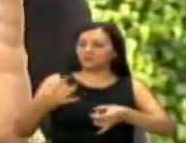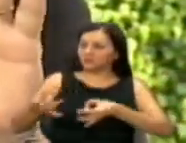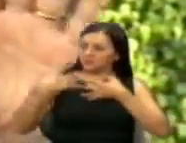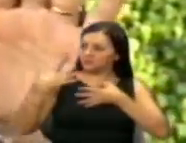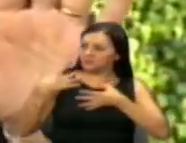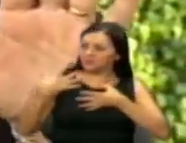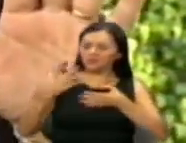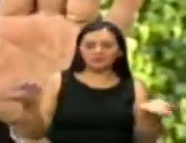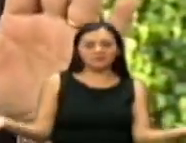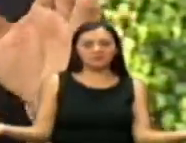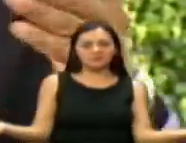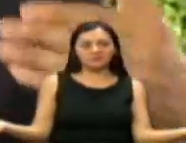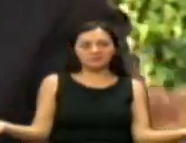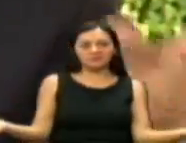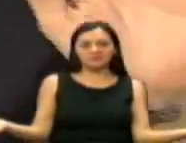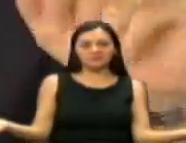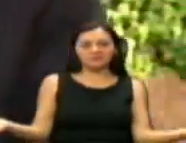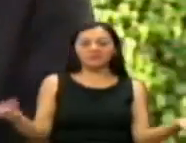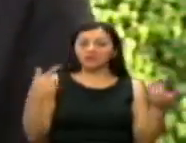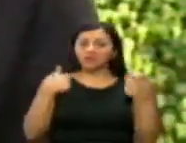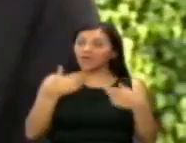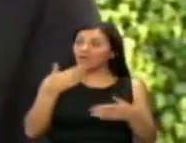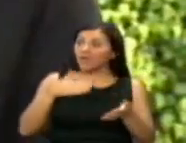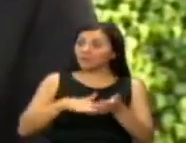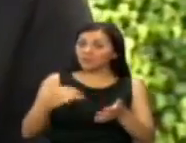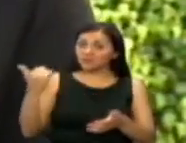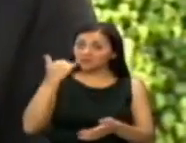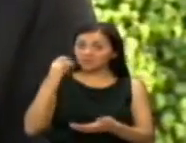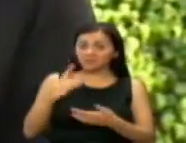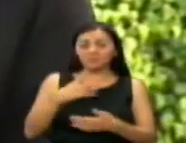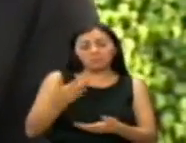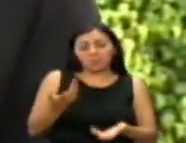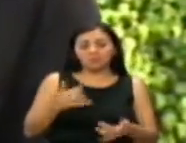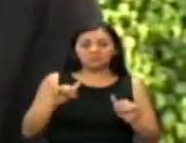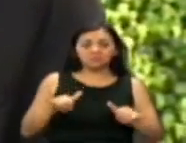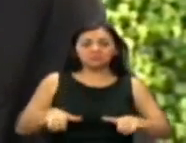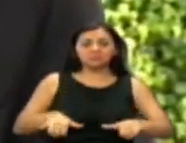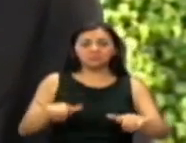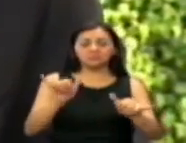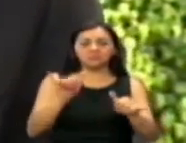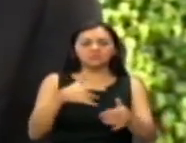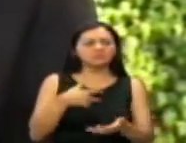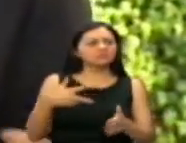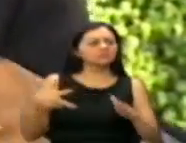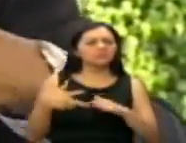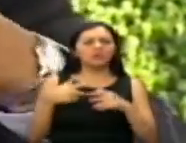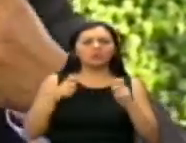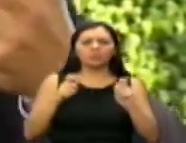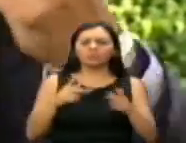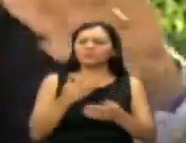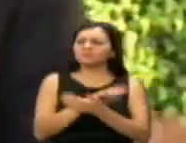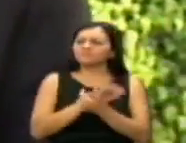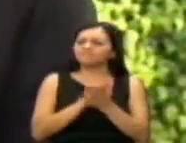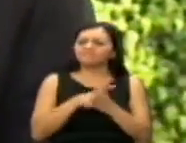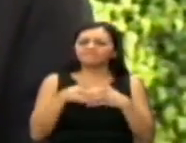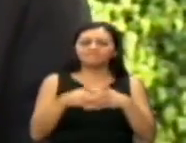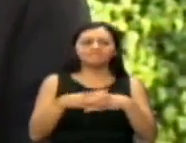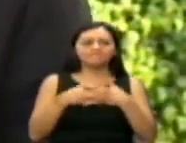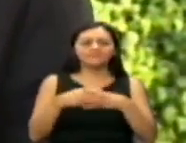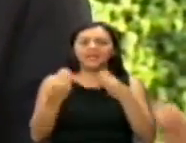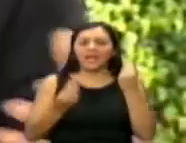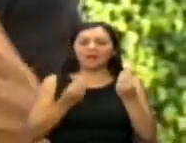si no hubiera tenido ese sectarismo, a la final seguía siendo profesor universitario. Me cortaron esa oportunidad, empecé a hacer mi trabajo como